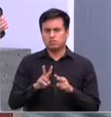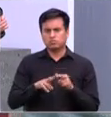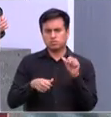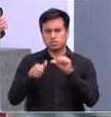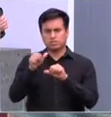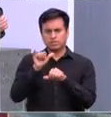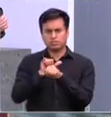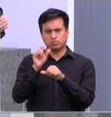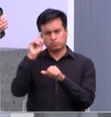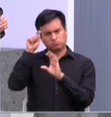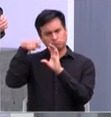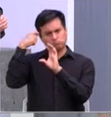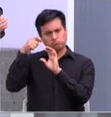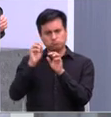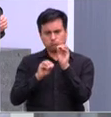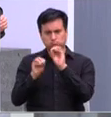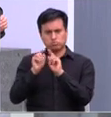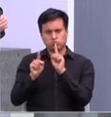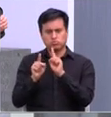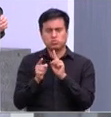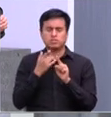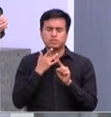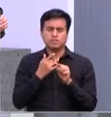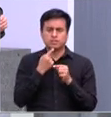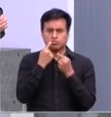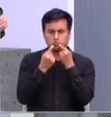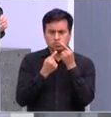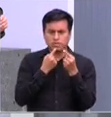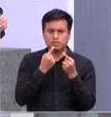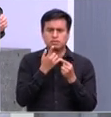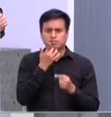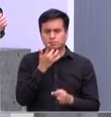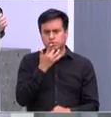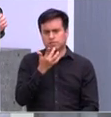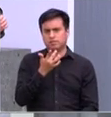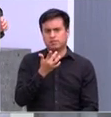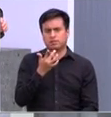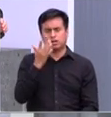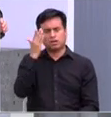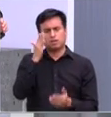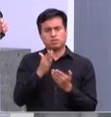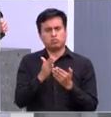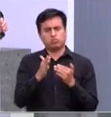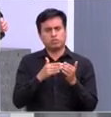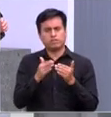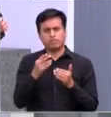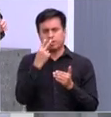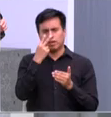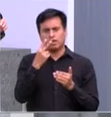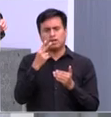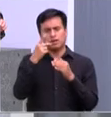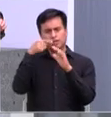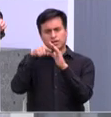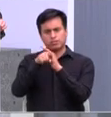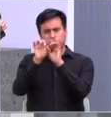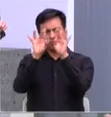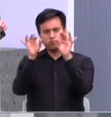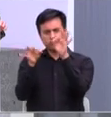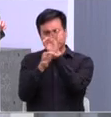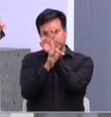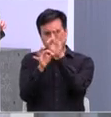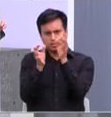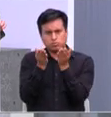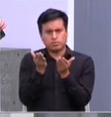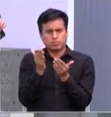ciencia ficción. Hay que consultar simplemente hacia dónde va la astrofísica en